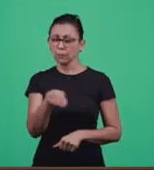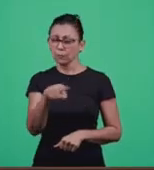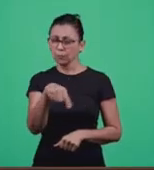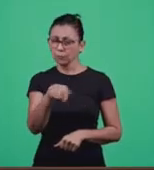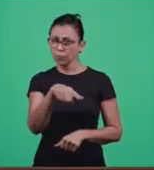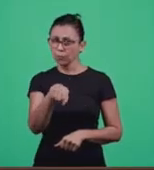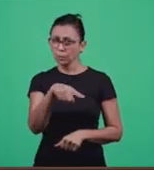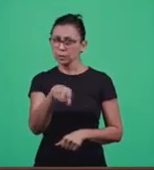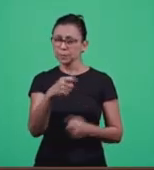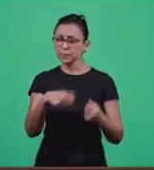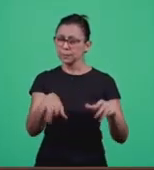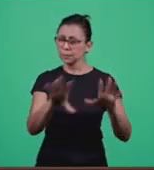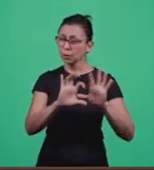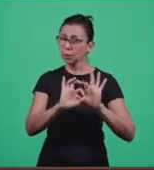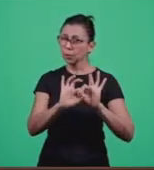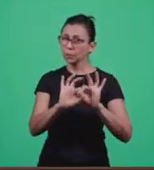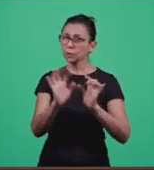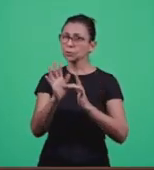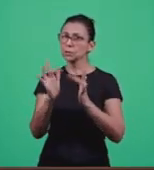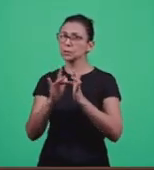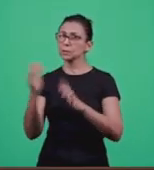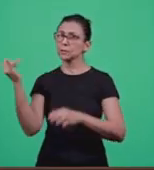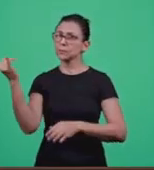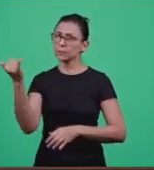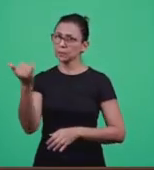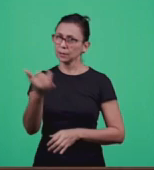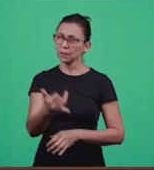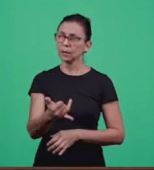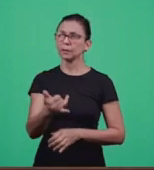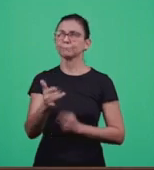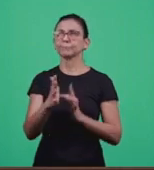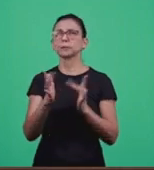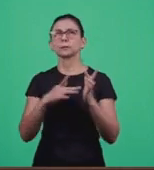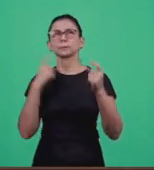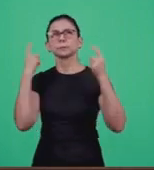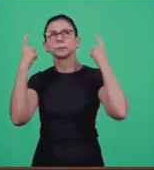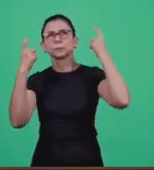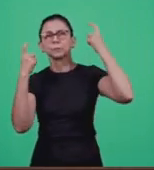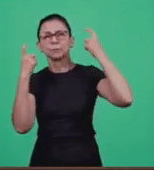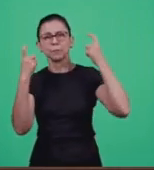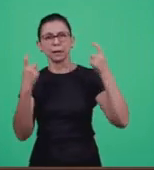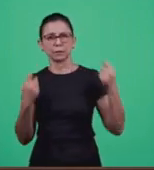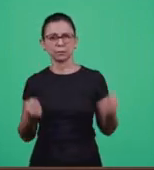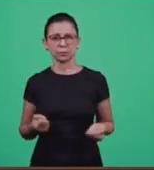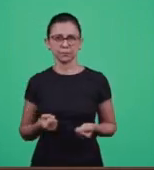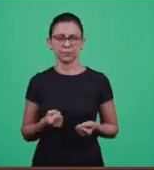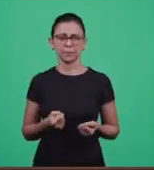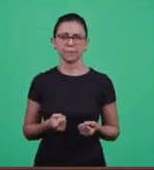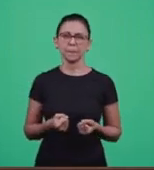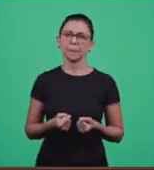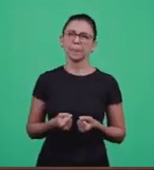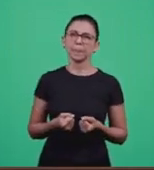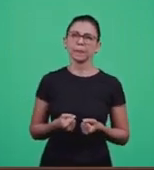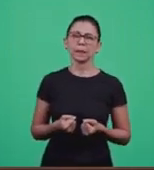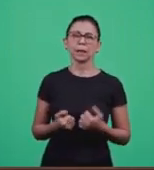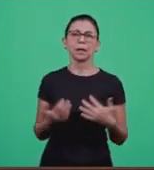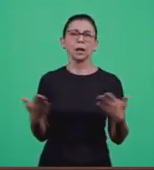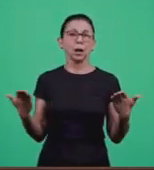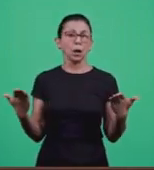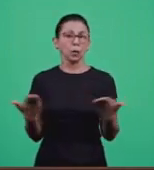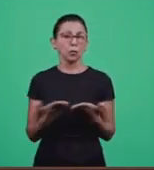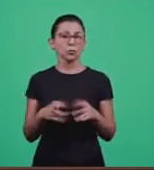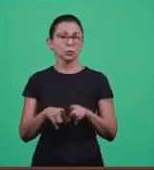difíciles y ellos tenían que estar en comunión para vencer todo eso. Y entonces Jesús tenía